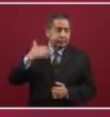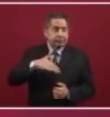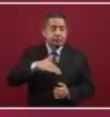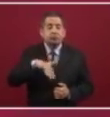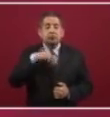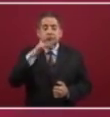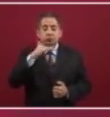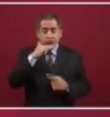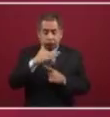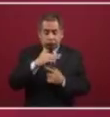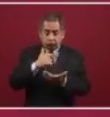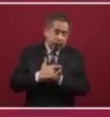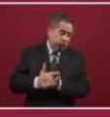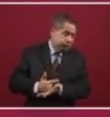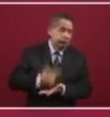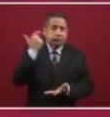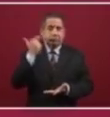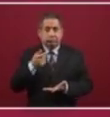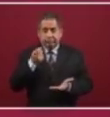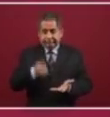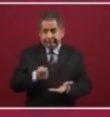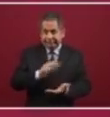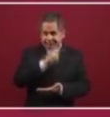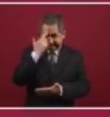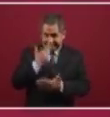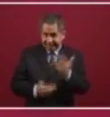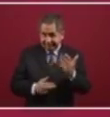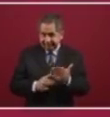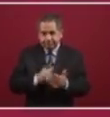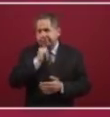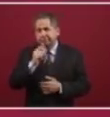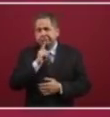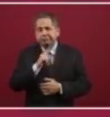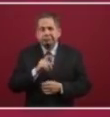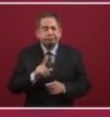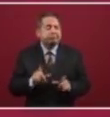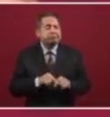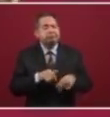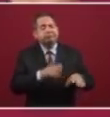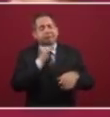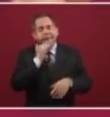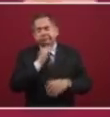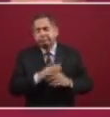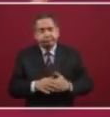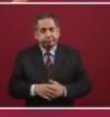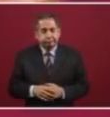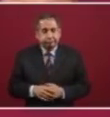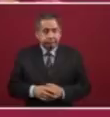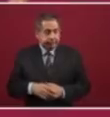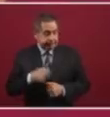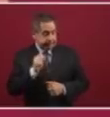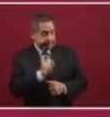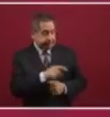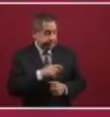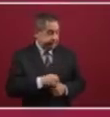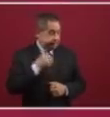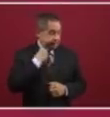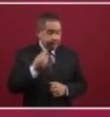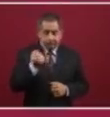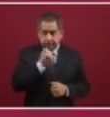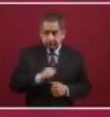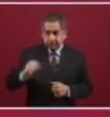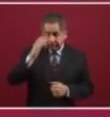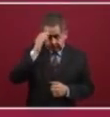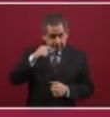porque algunos de estos mismos abogados famosísimos